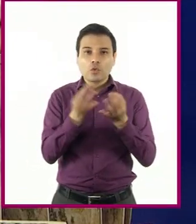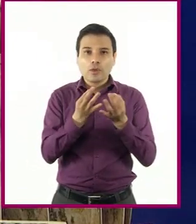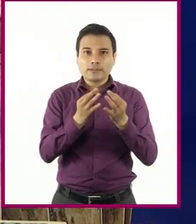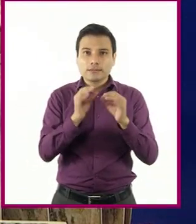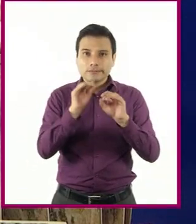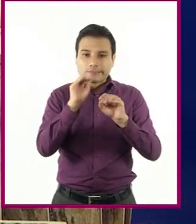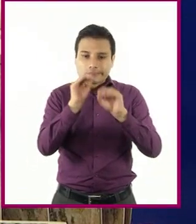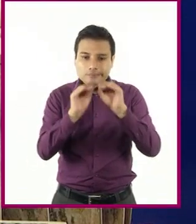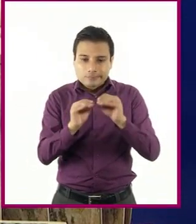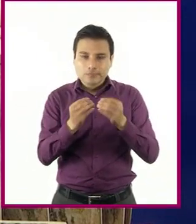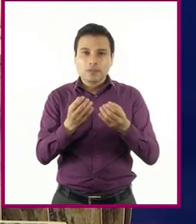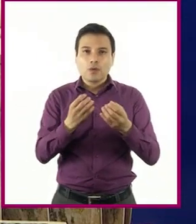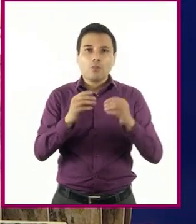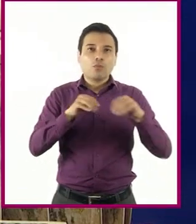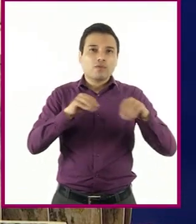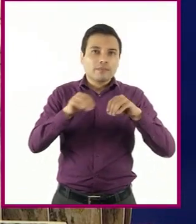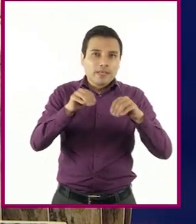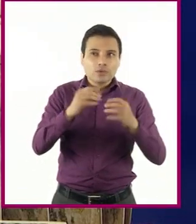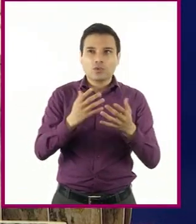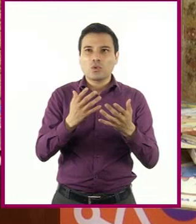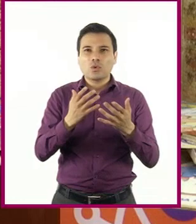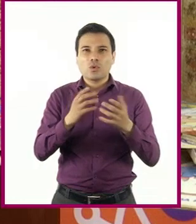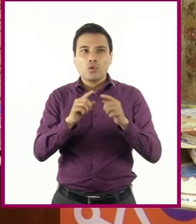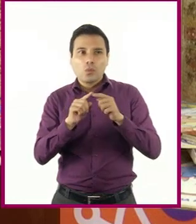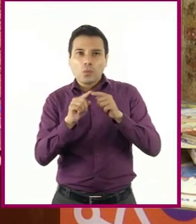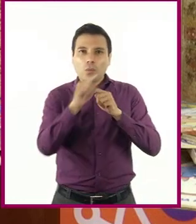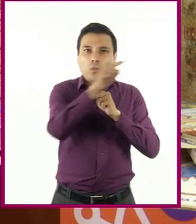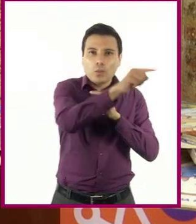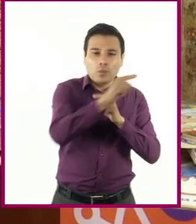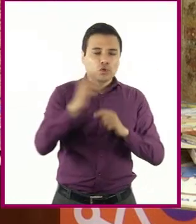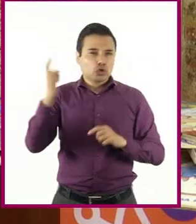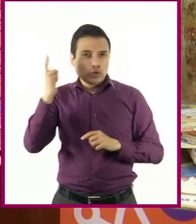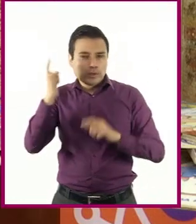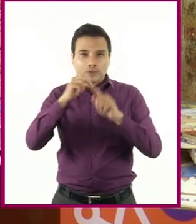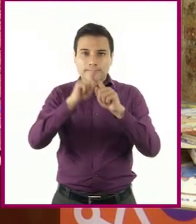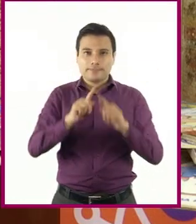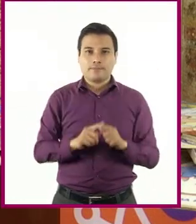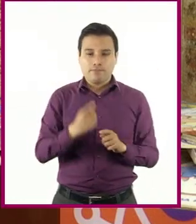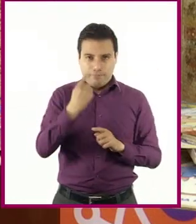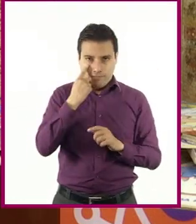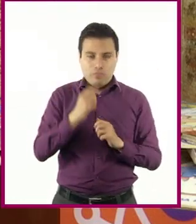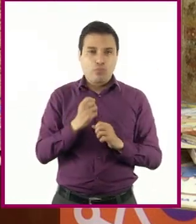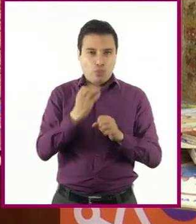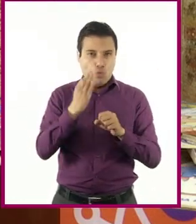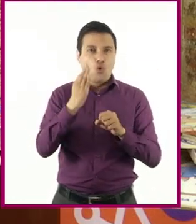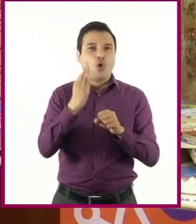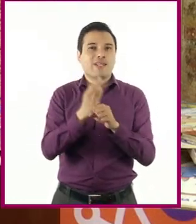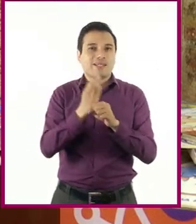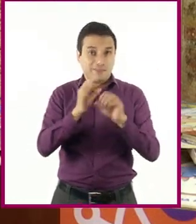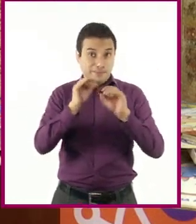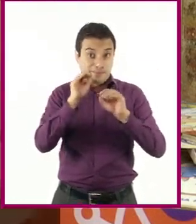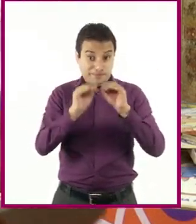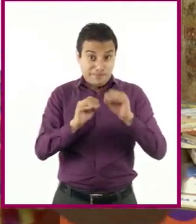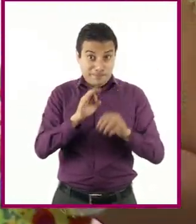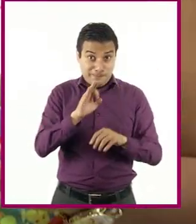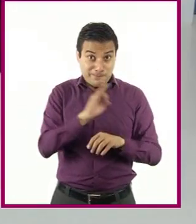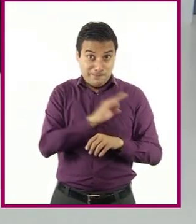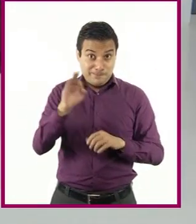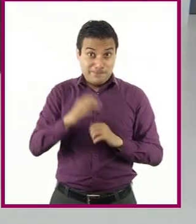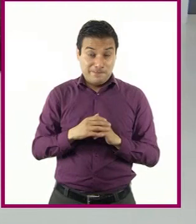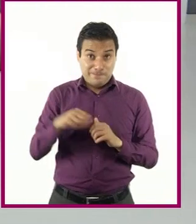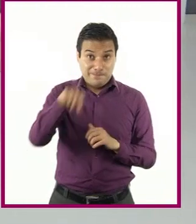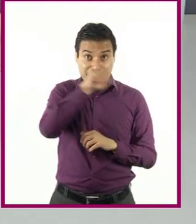movimiento, trayectoria, sonidos, etc. ¿Y si editamos una historieta ahora mismo? Para que nuestras